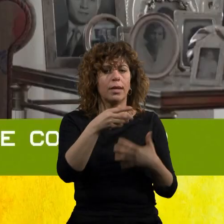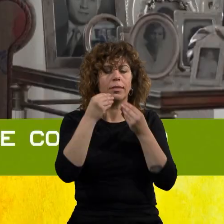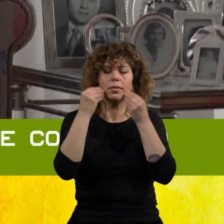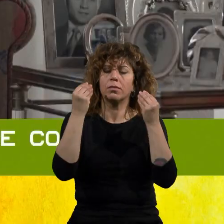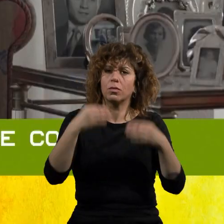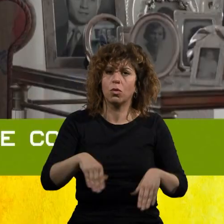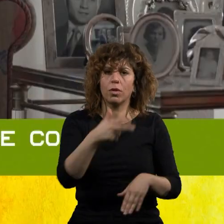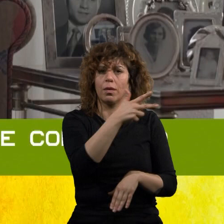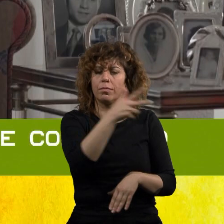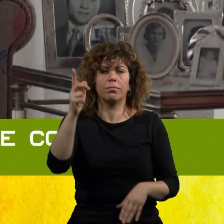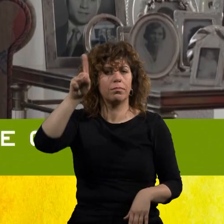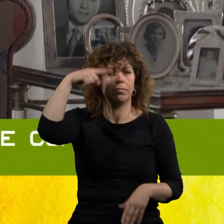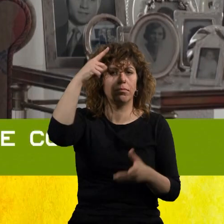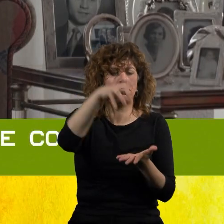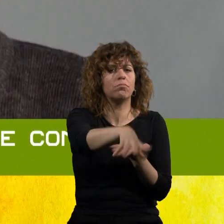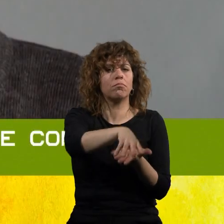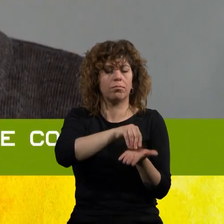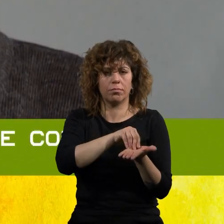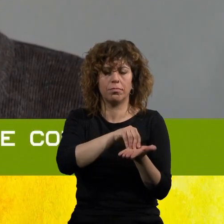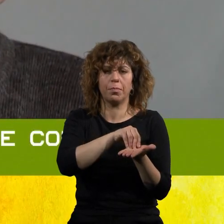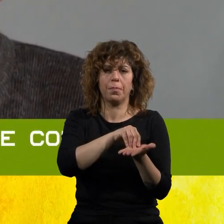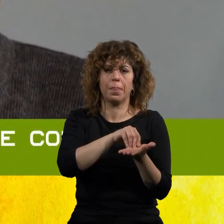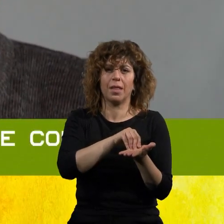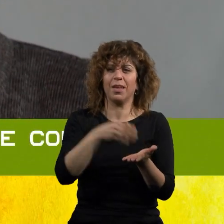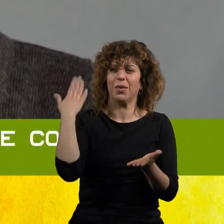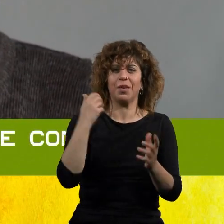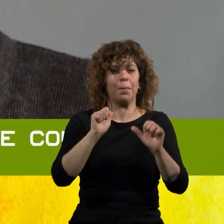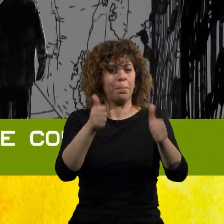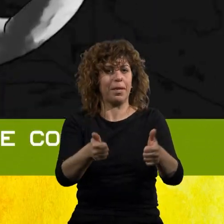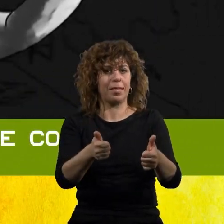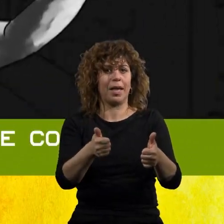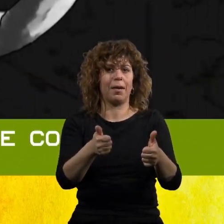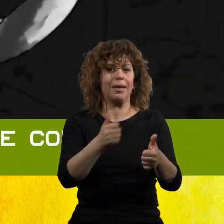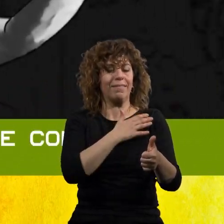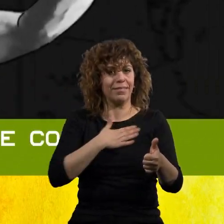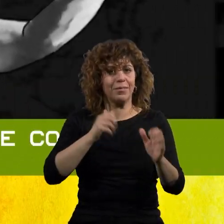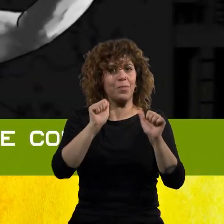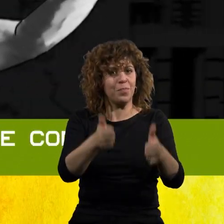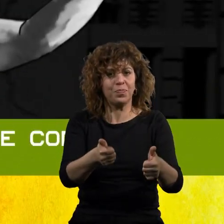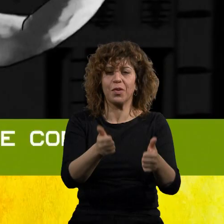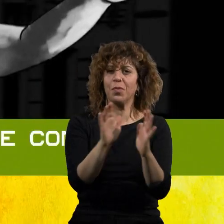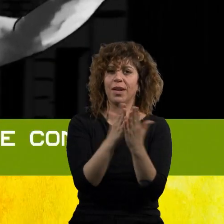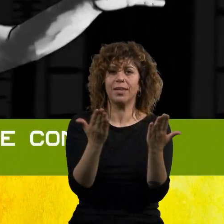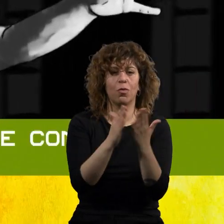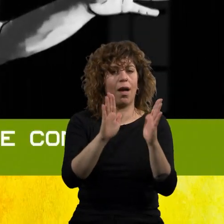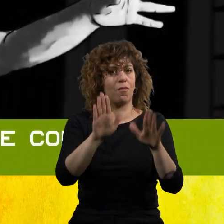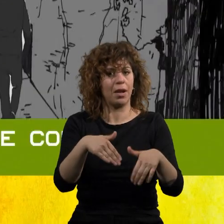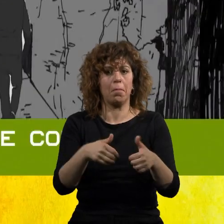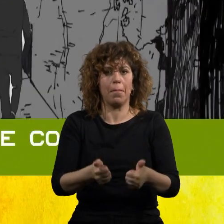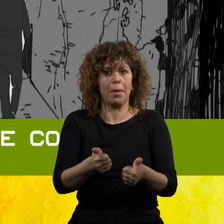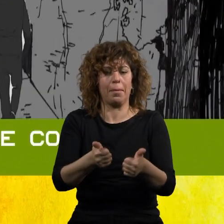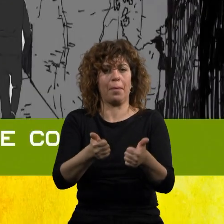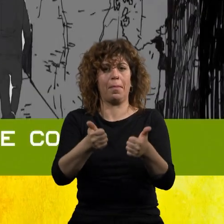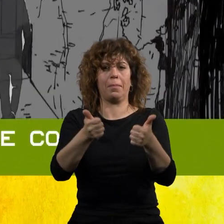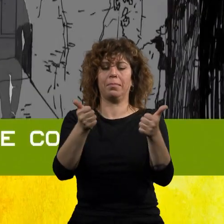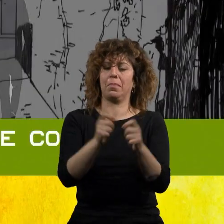recoge este documental, que, como dices, bueno, comenzó como un libro, ¿verdad?, como una publicación, y que fue creciendo, me imagino, a